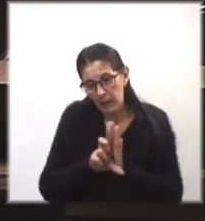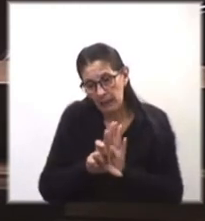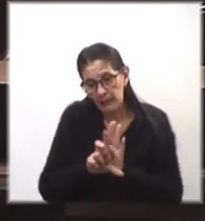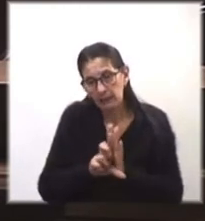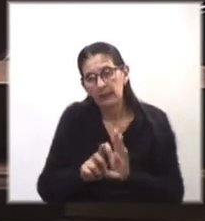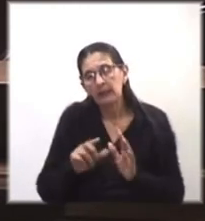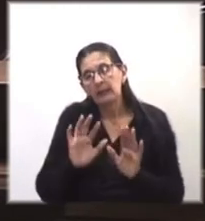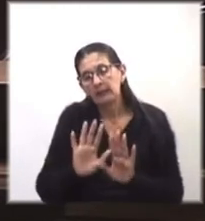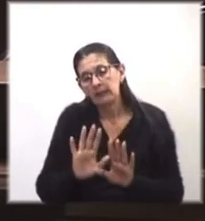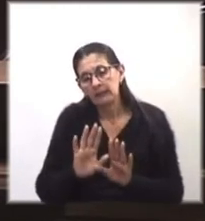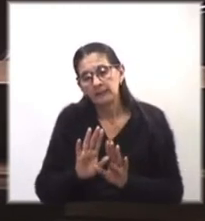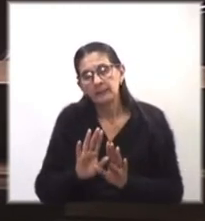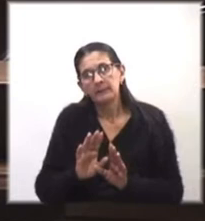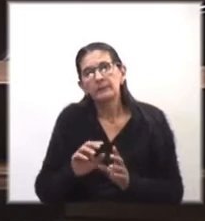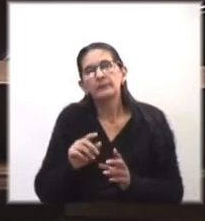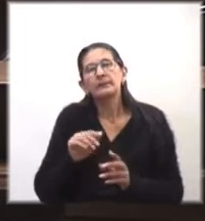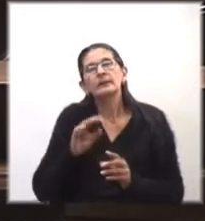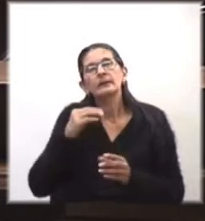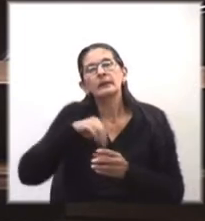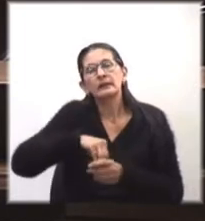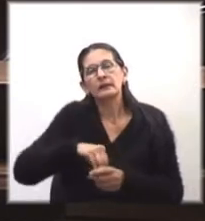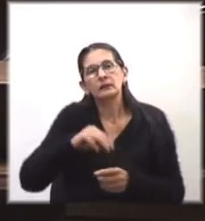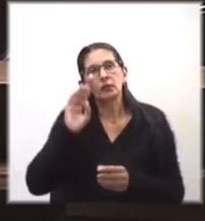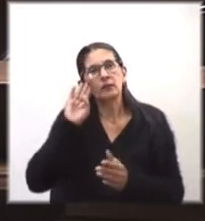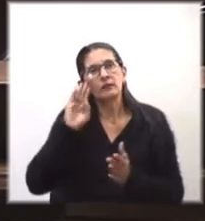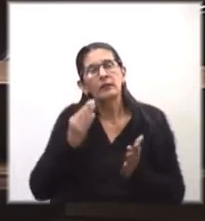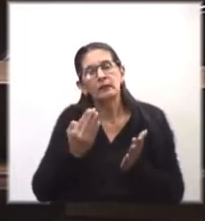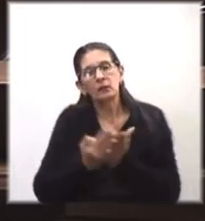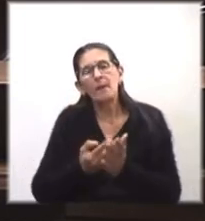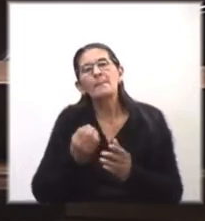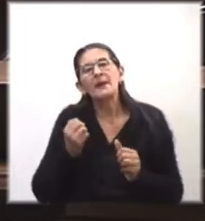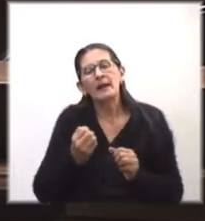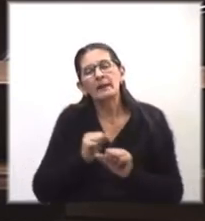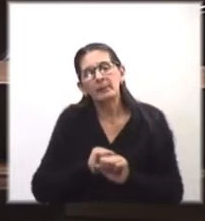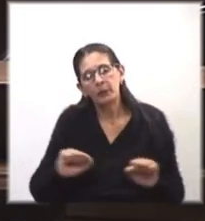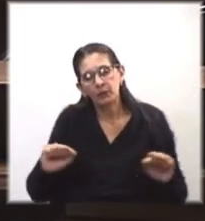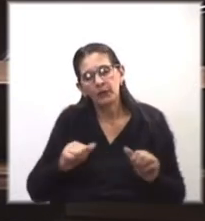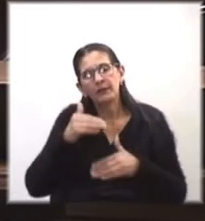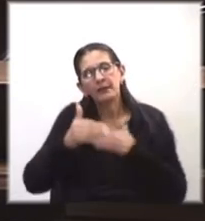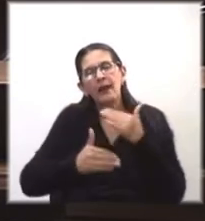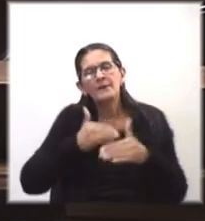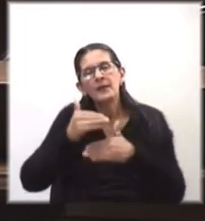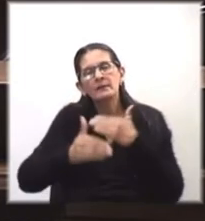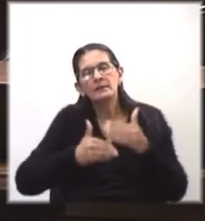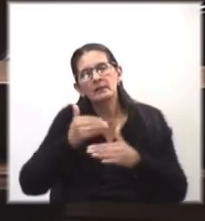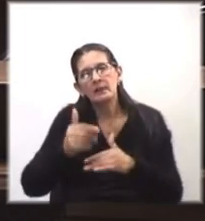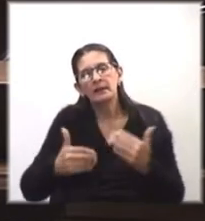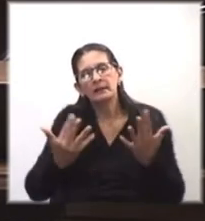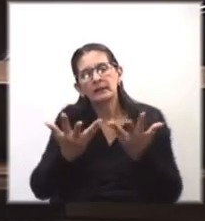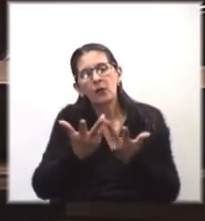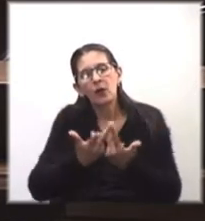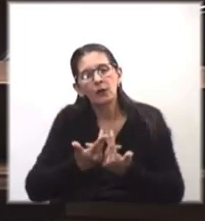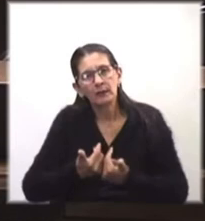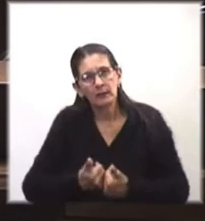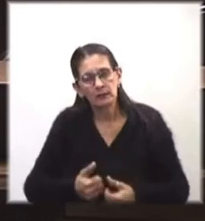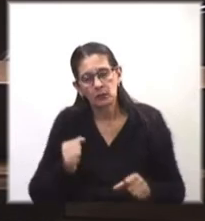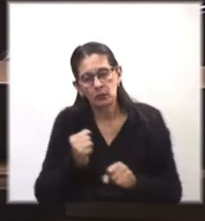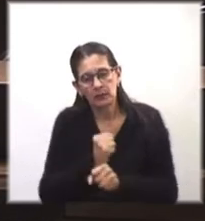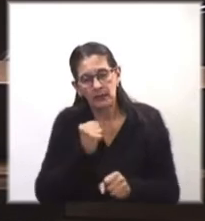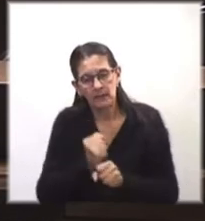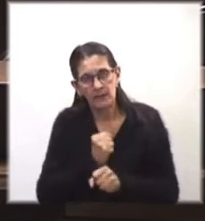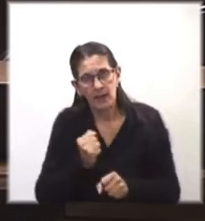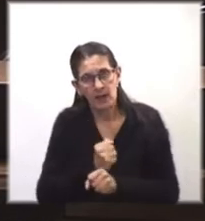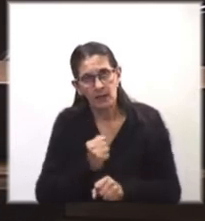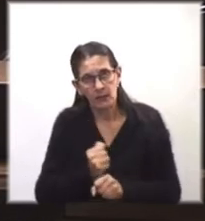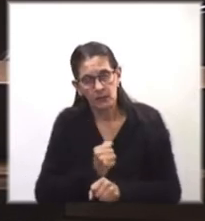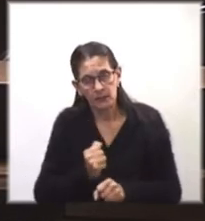que estaba generando la dictadura para intentar avanzar en términos de organización de los trabajadores,